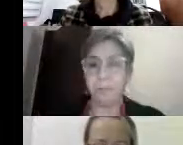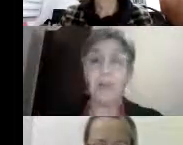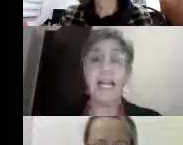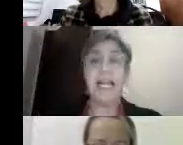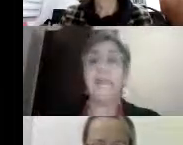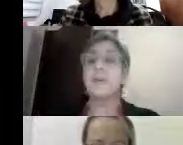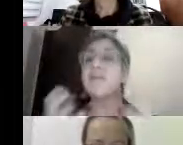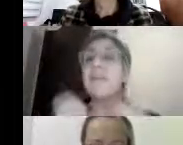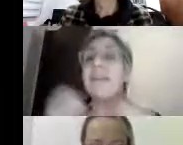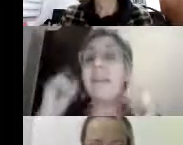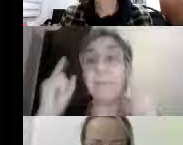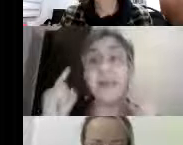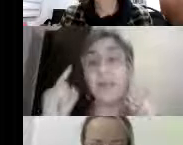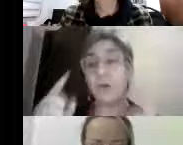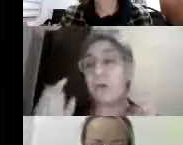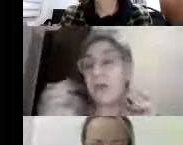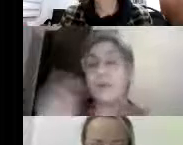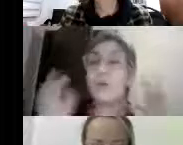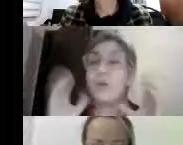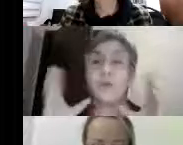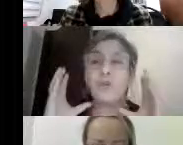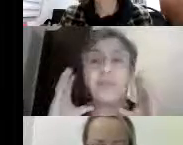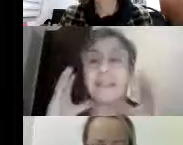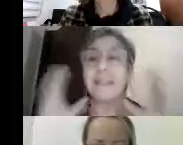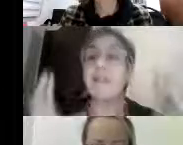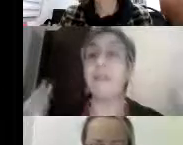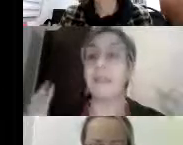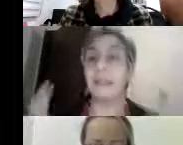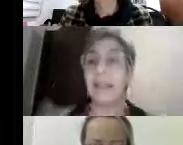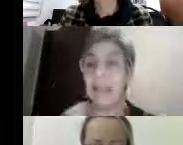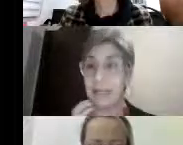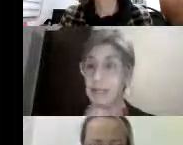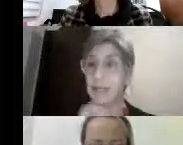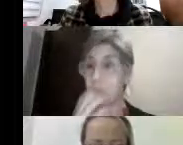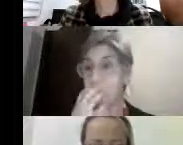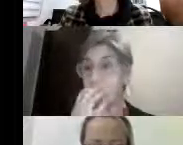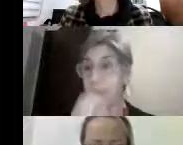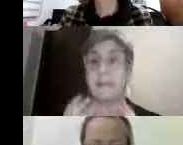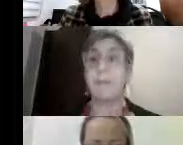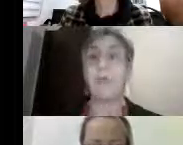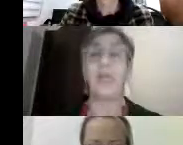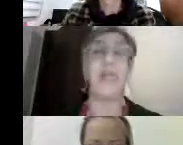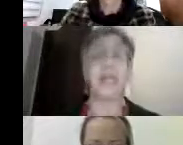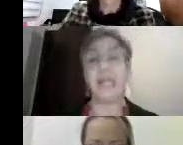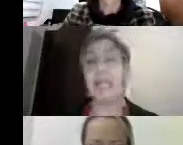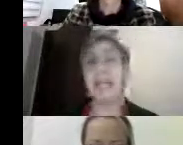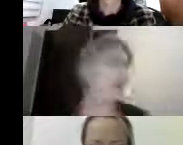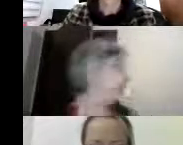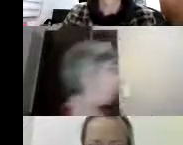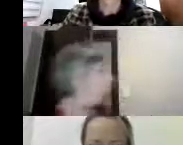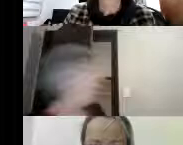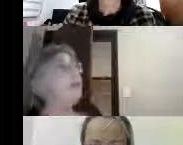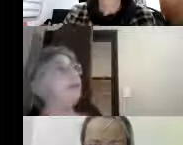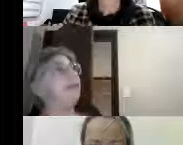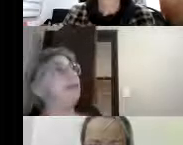límite, ¿no? Entonces vamos a hablar de las primeras hay dos estrategias fundamentales que nosotros pensamos que